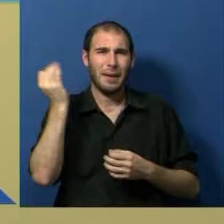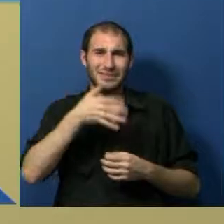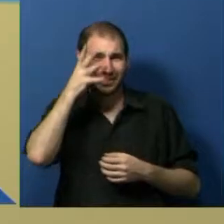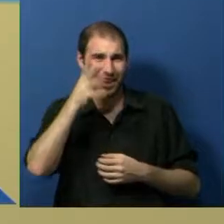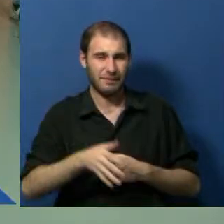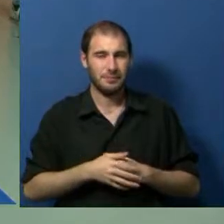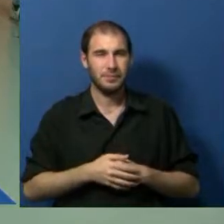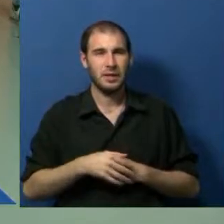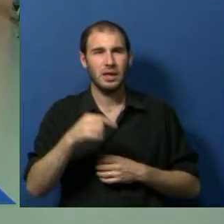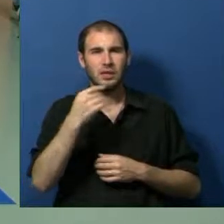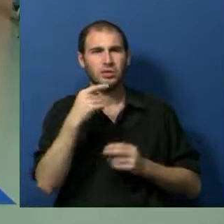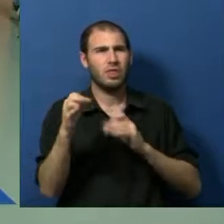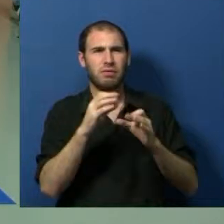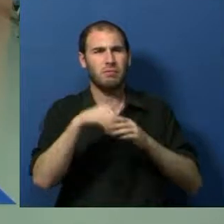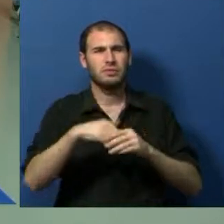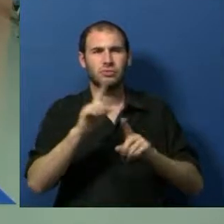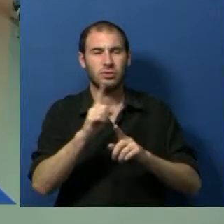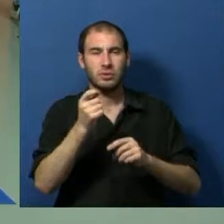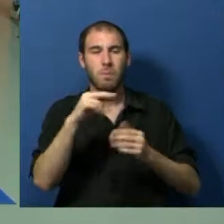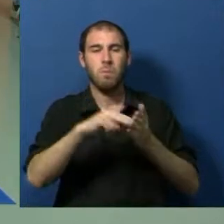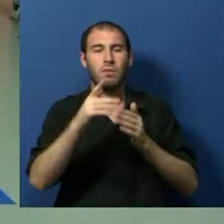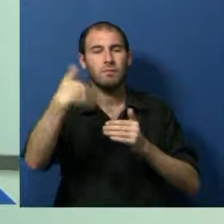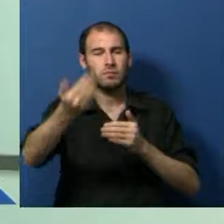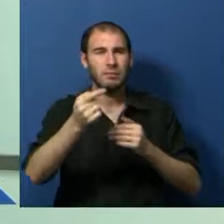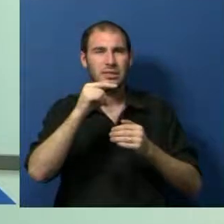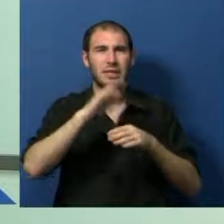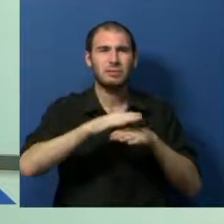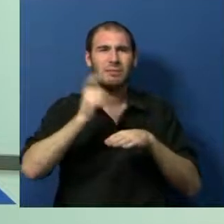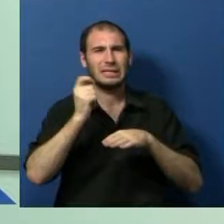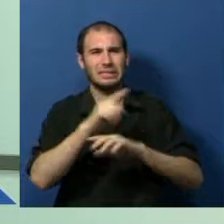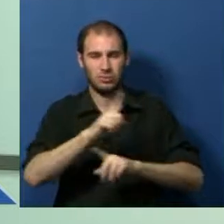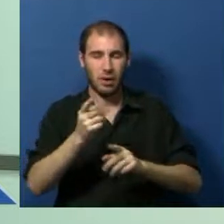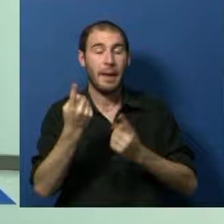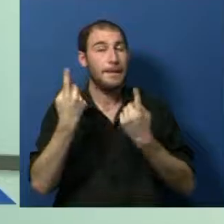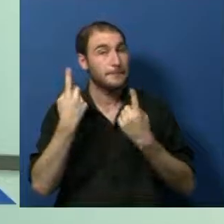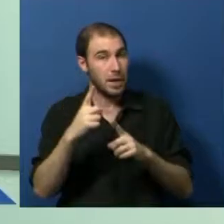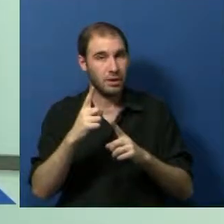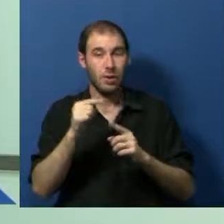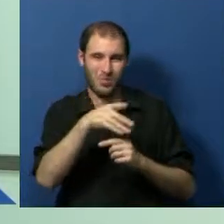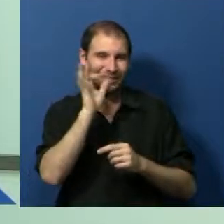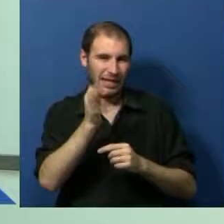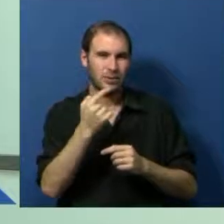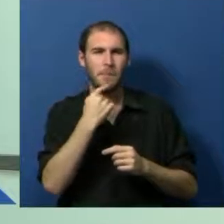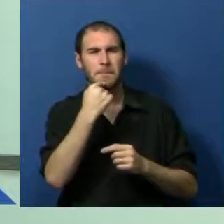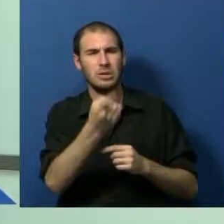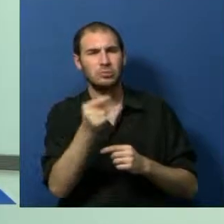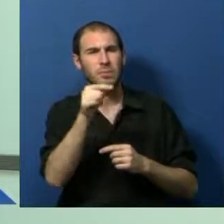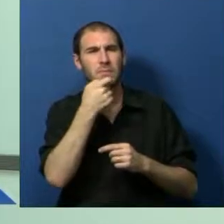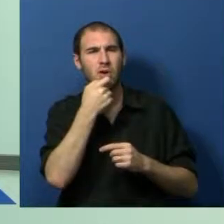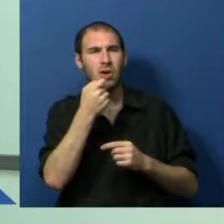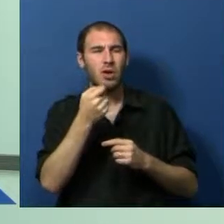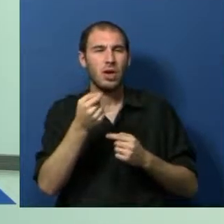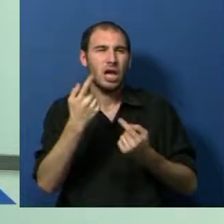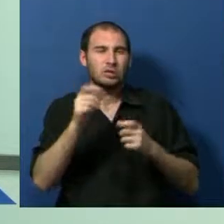severo. Juan, no te voy a meter en la discusión de los pronósticos, de quién tiene que alertar y demás, pero como especialista te pregunto si puede tener algún